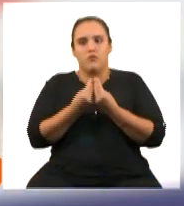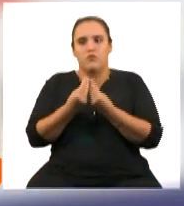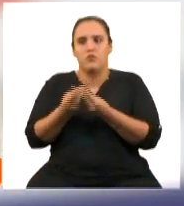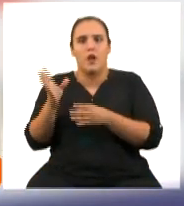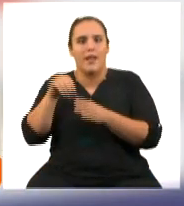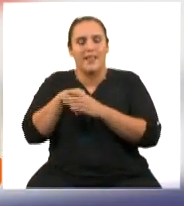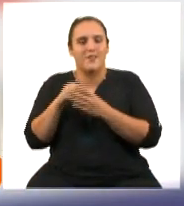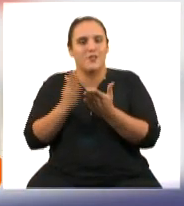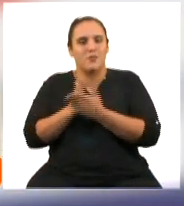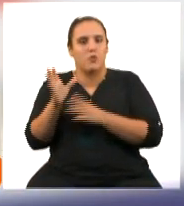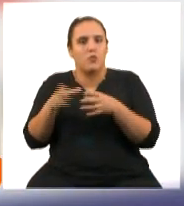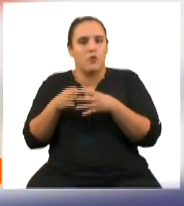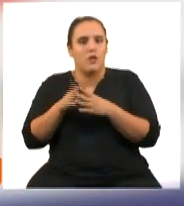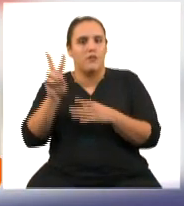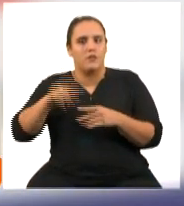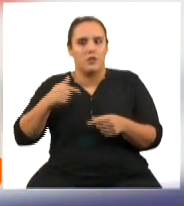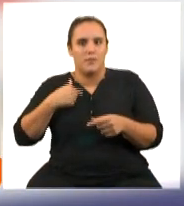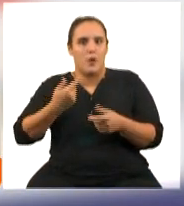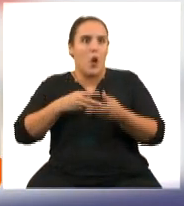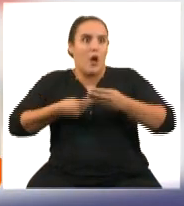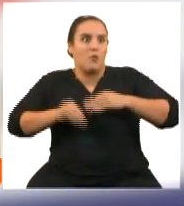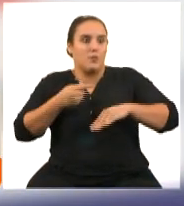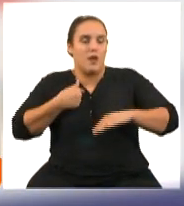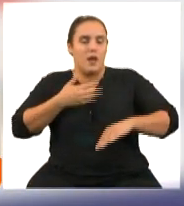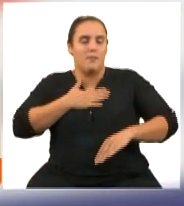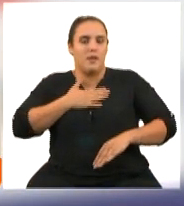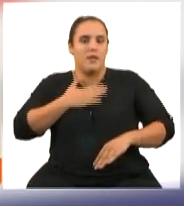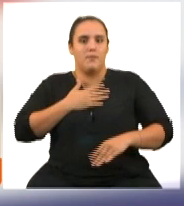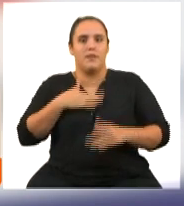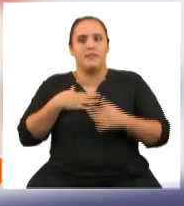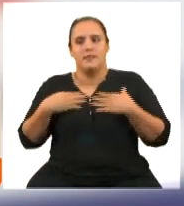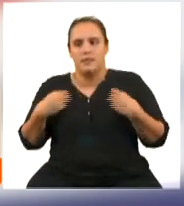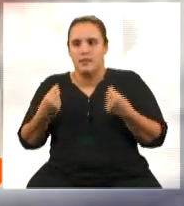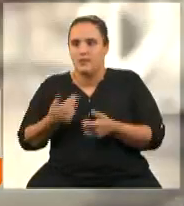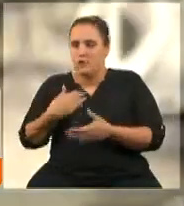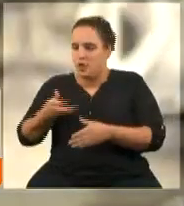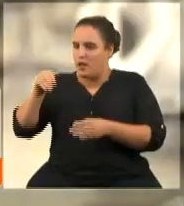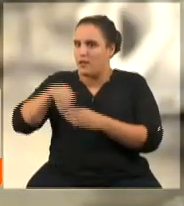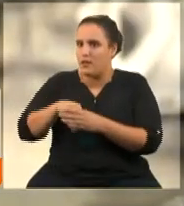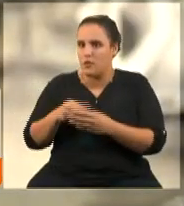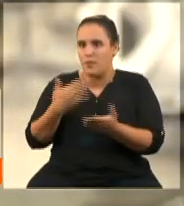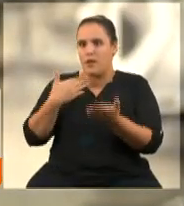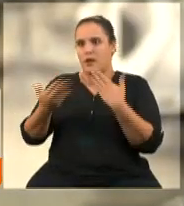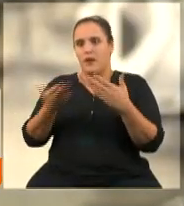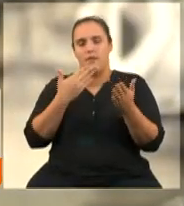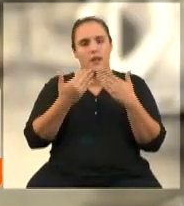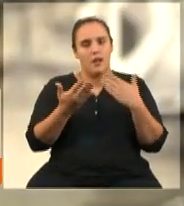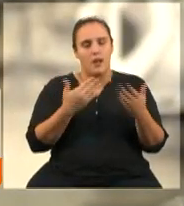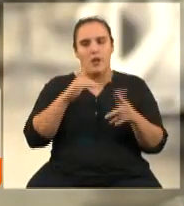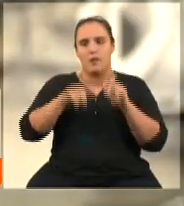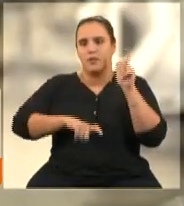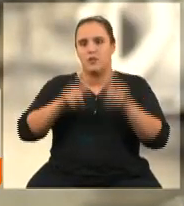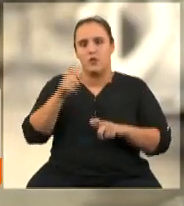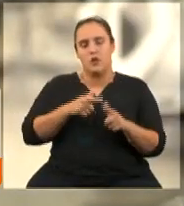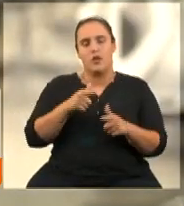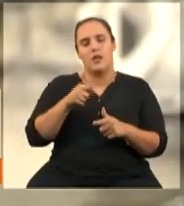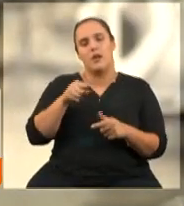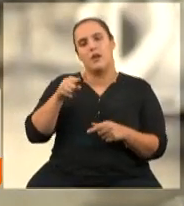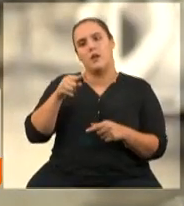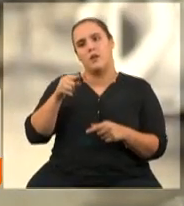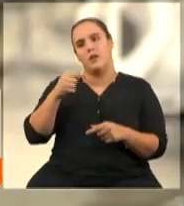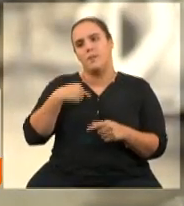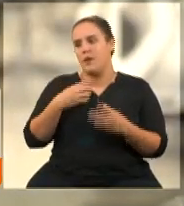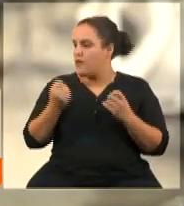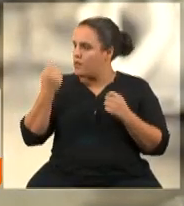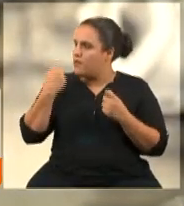sido una gran excusa también para mí para para sentirme parte y para conversar con esa gente que me inspira